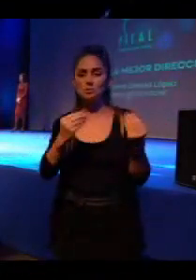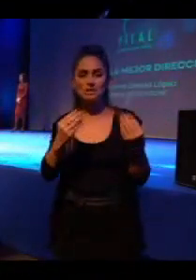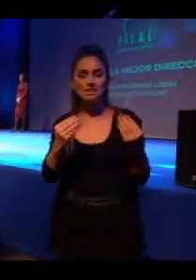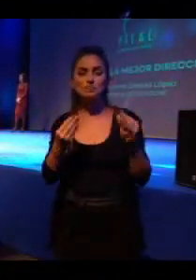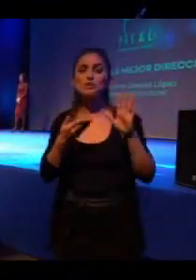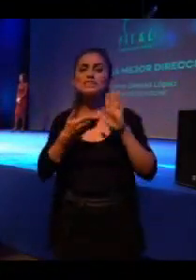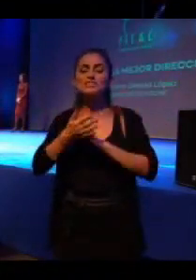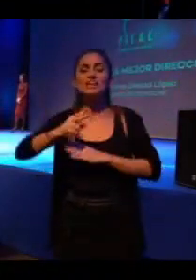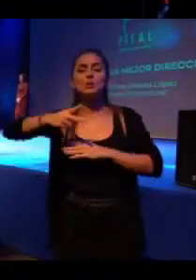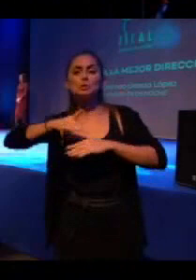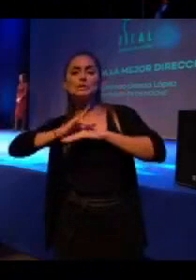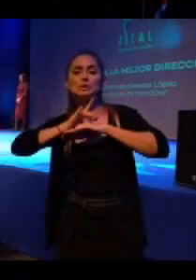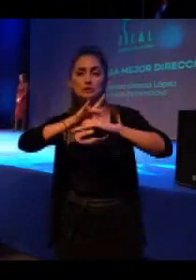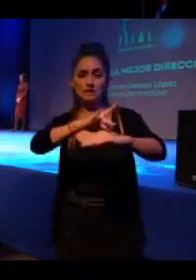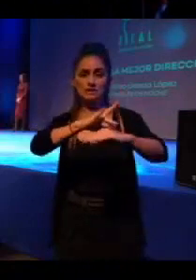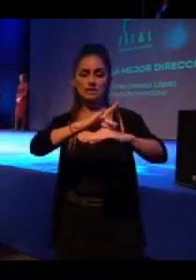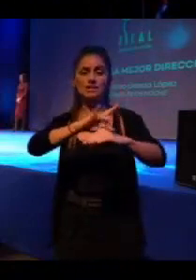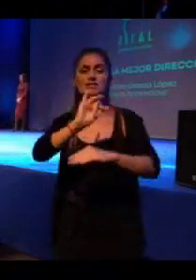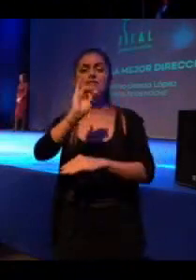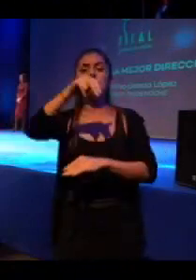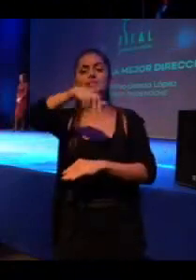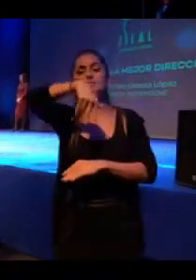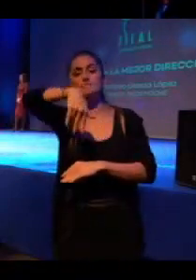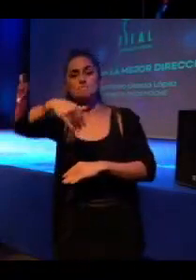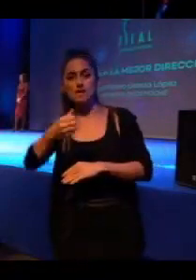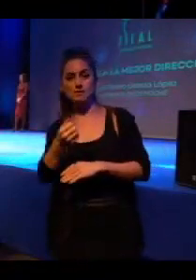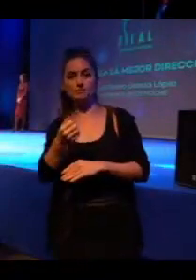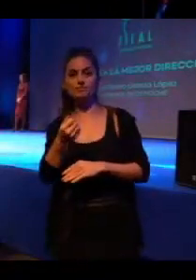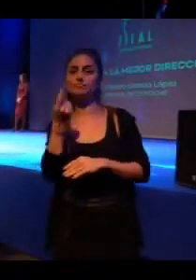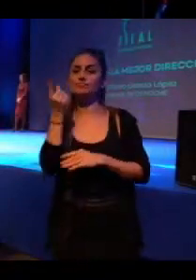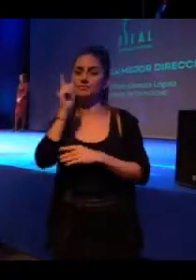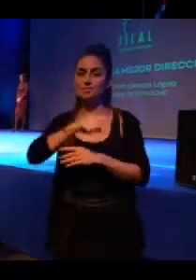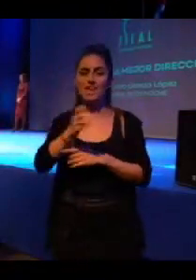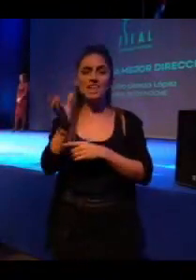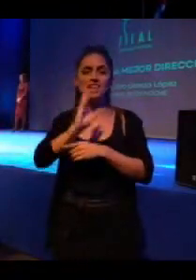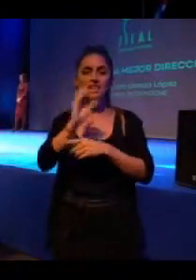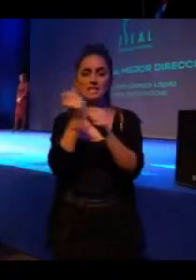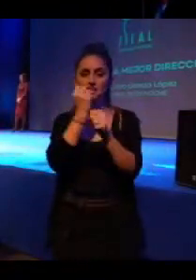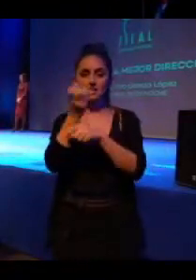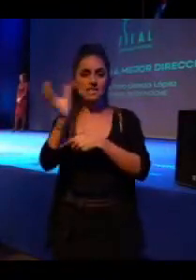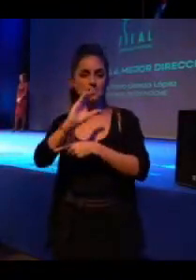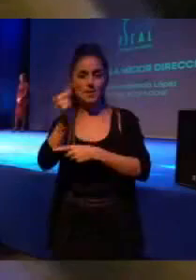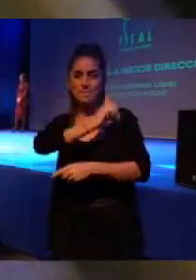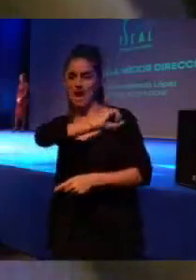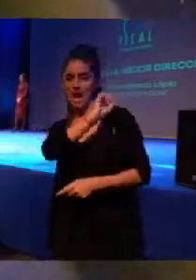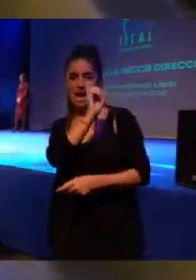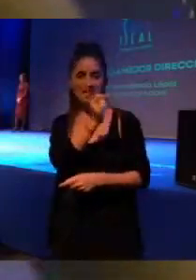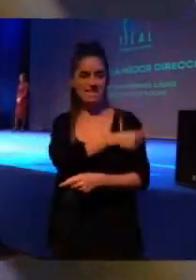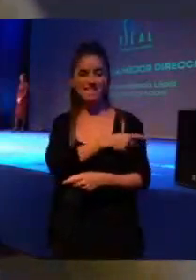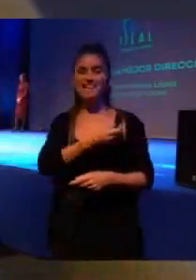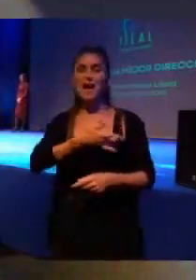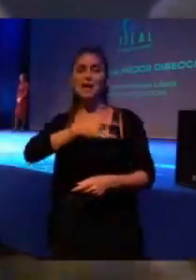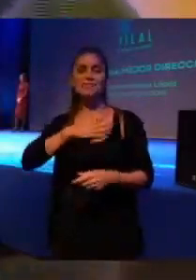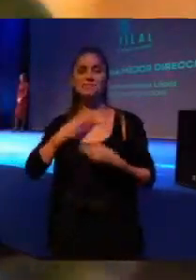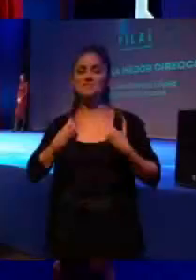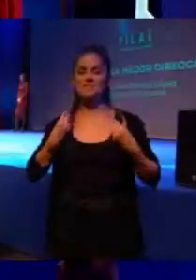co-guionista del cortometraje, Inbar Joresh. También es una cineasta brillante y extremadamente valiente y el amor de mi vida, así que te